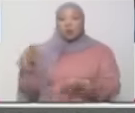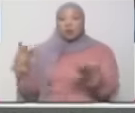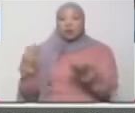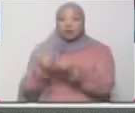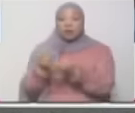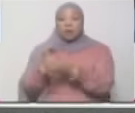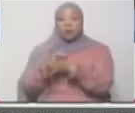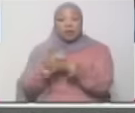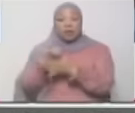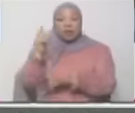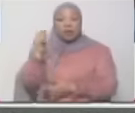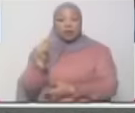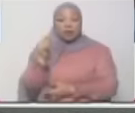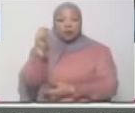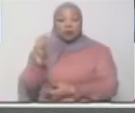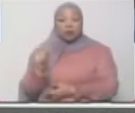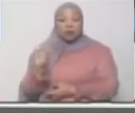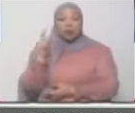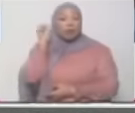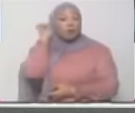Grecia Colmenares.